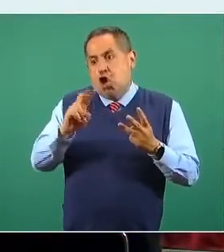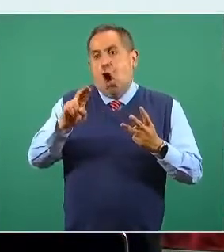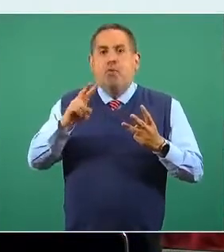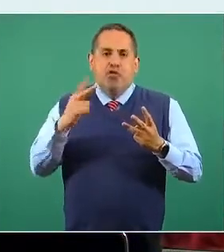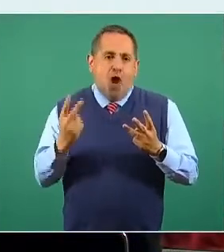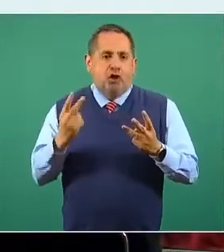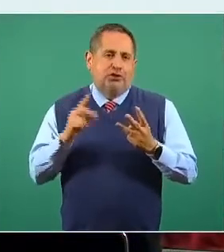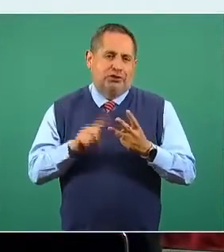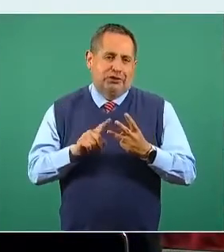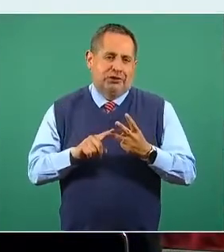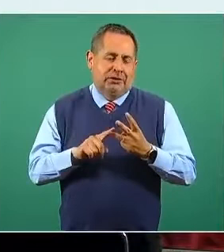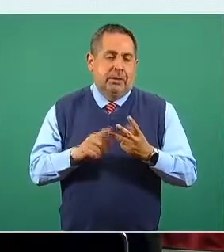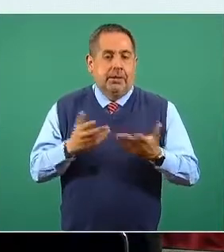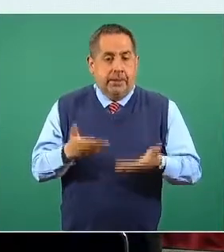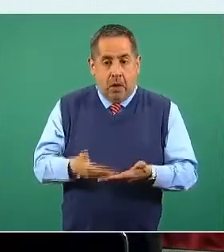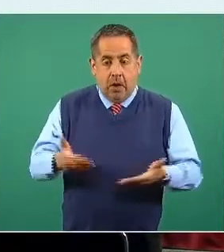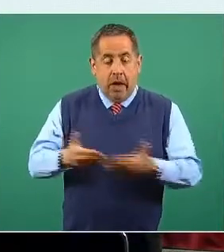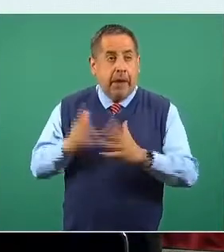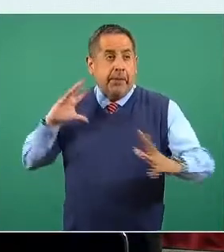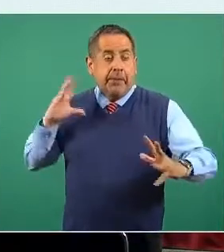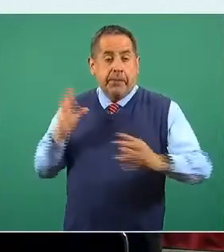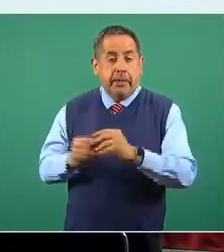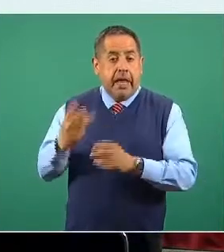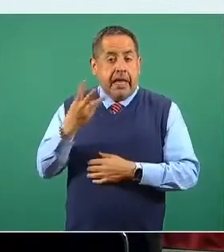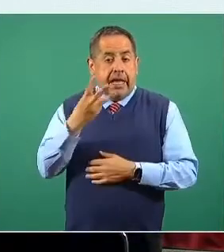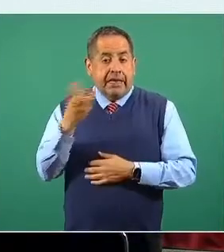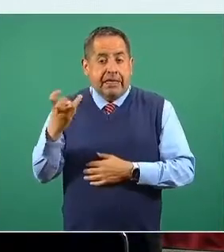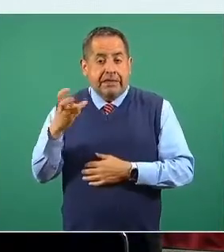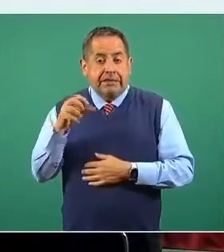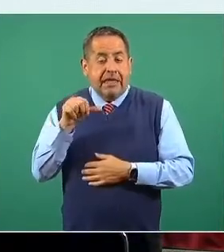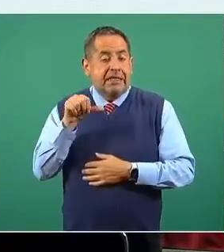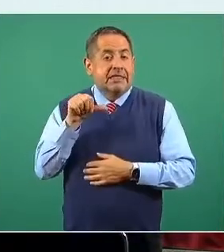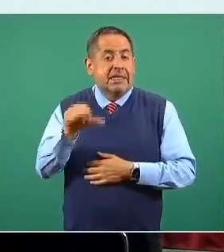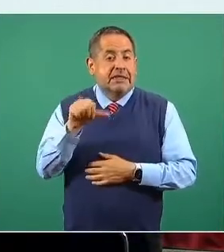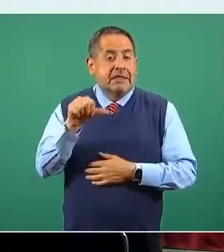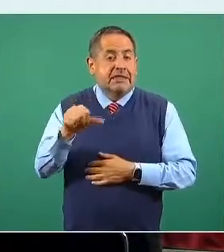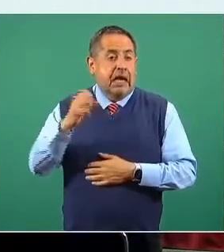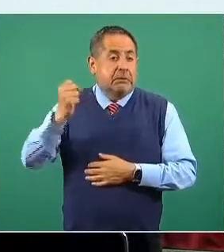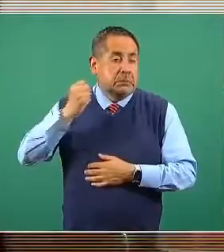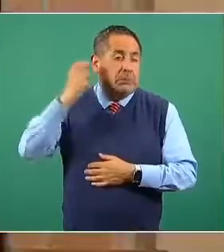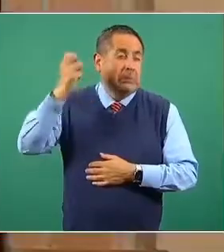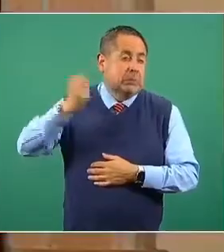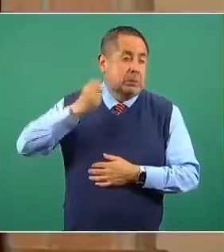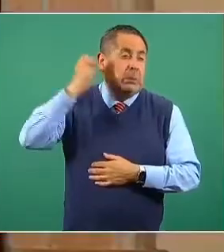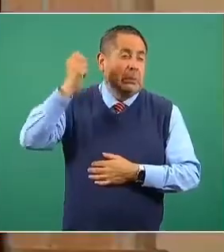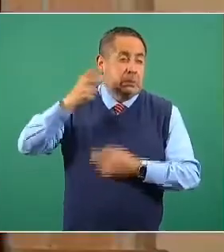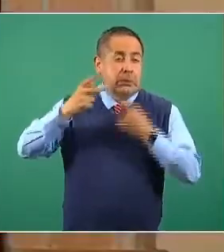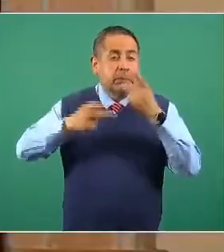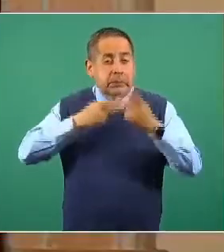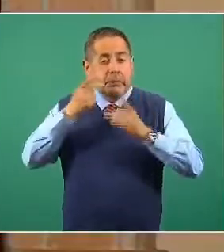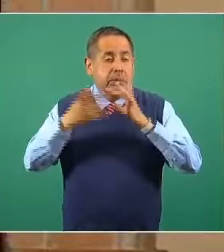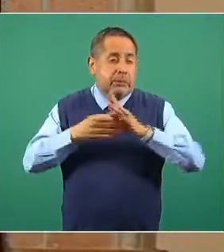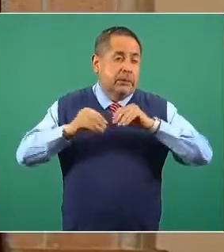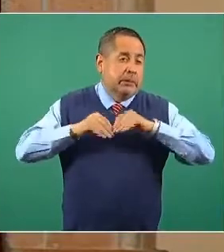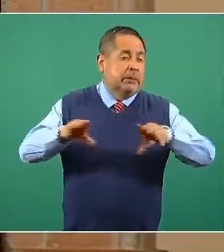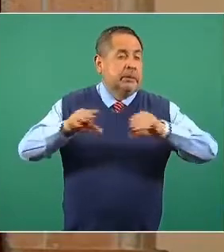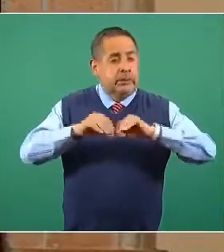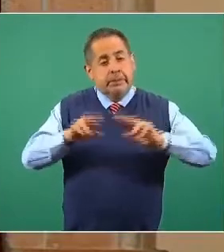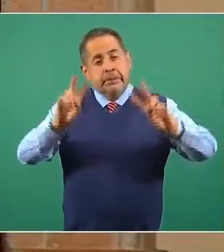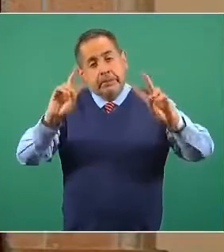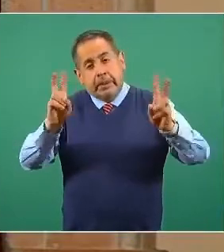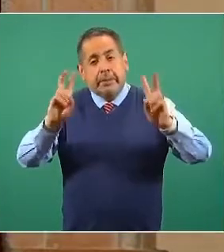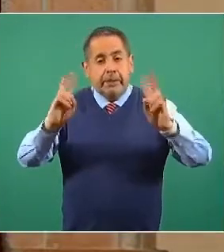cumpliendo 316 conferencias de prensa con la del día de hoy, a través de las cuales siempre el principal